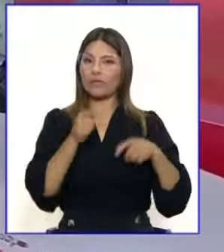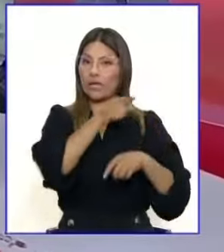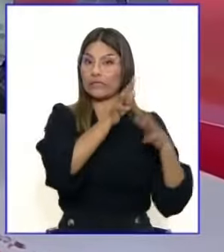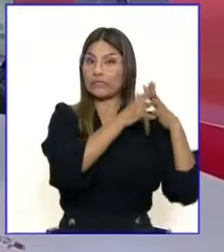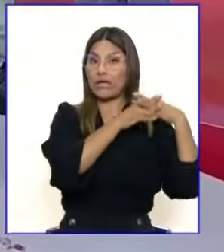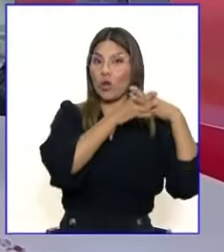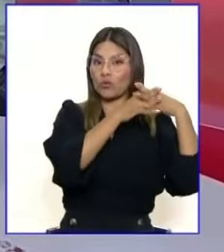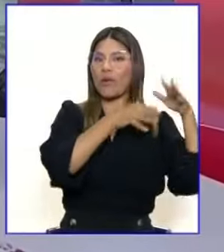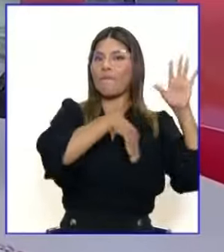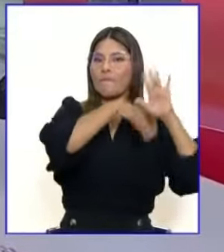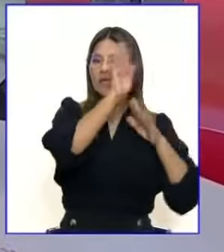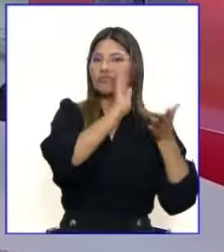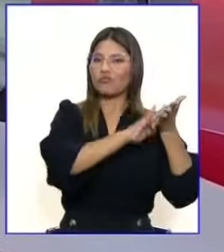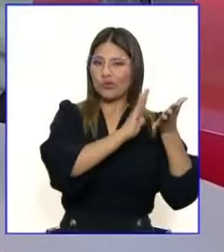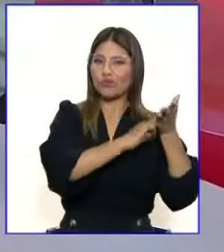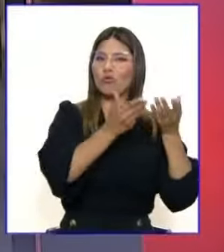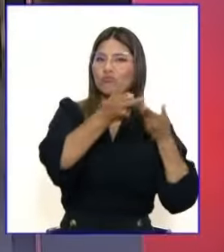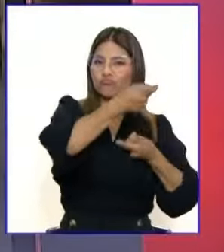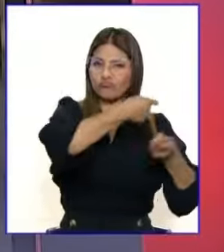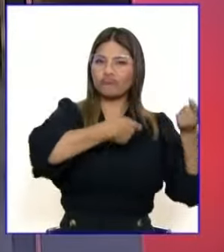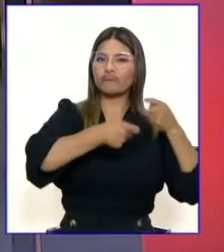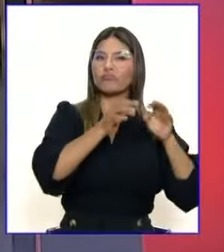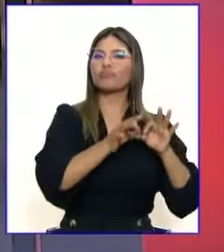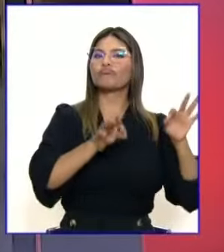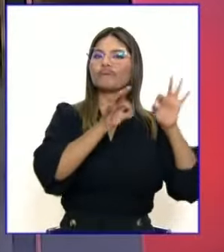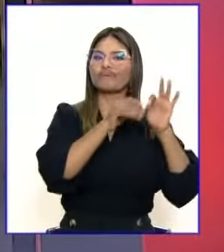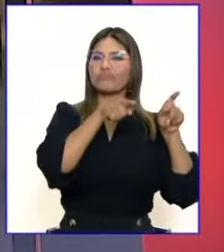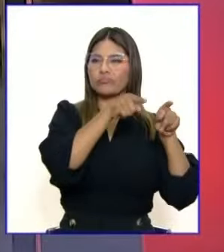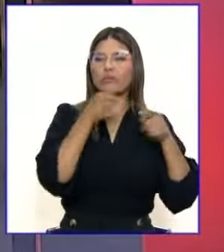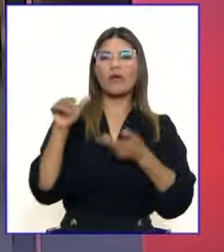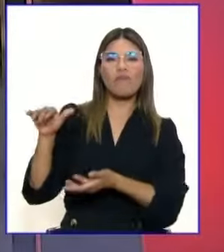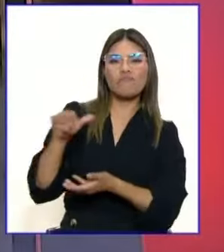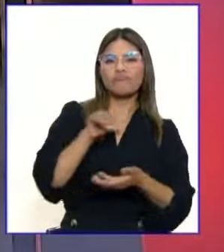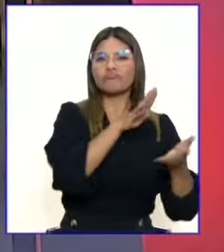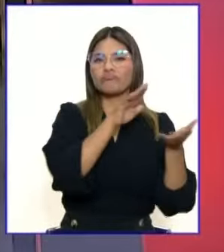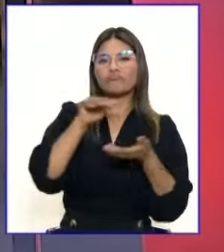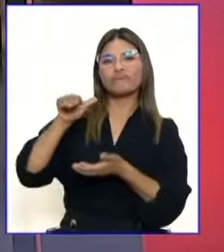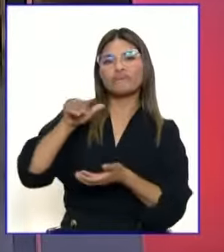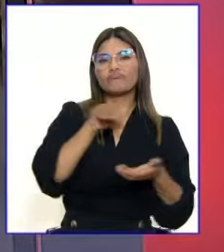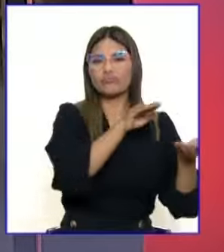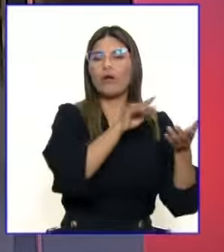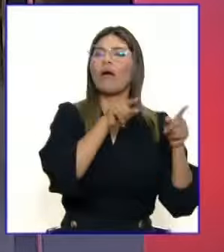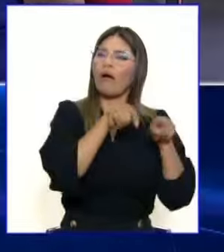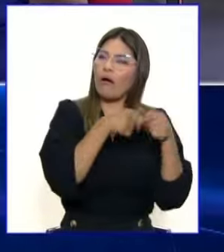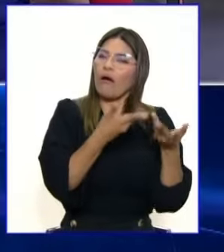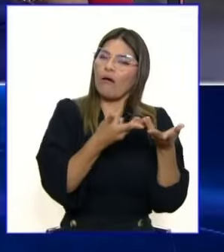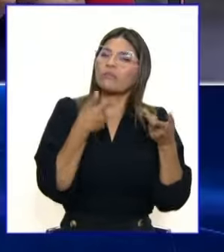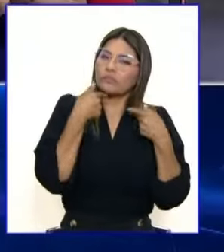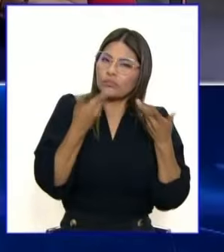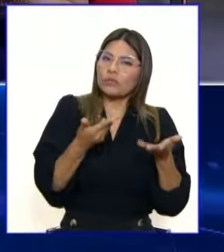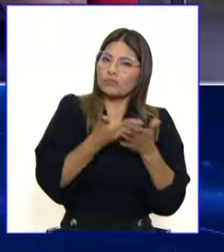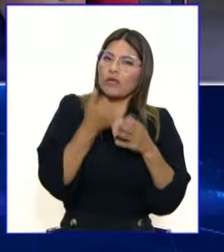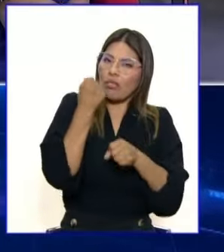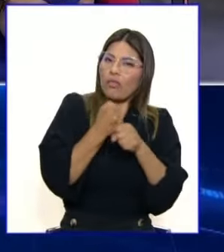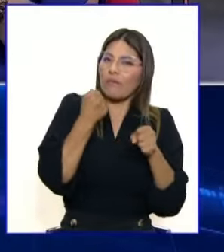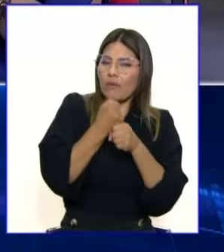comercial que más importa insumos de valor agregado, lo cual genera